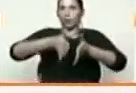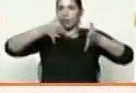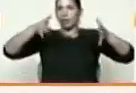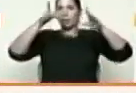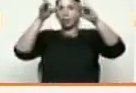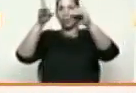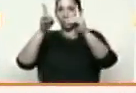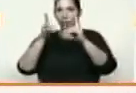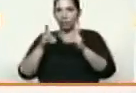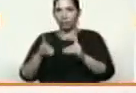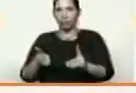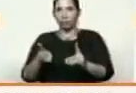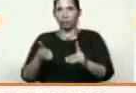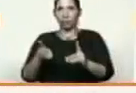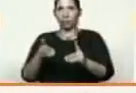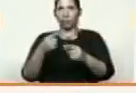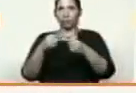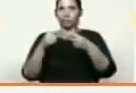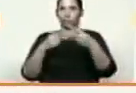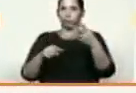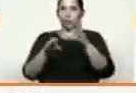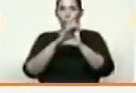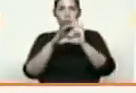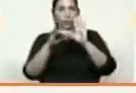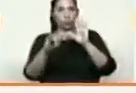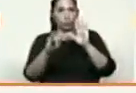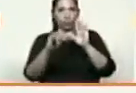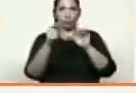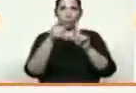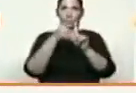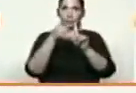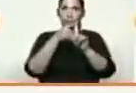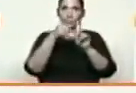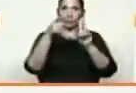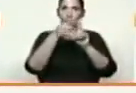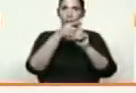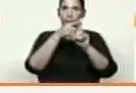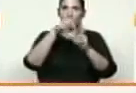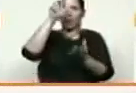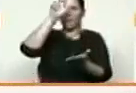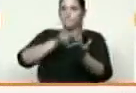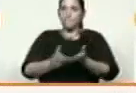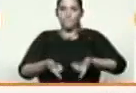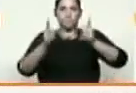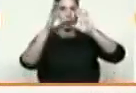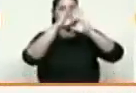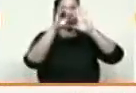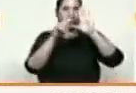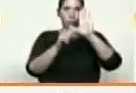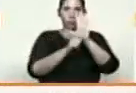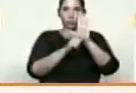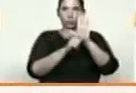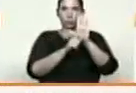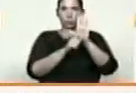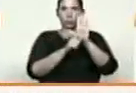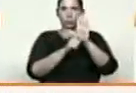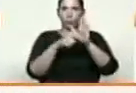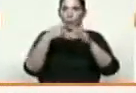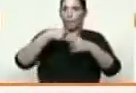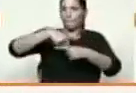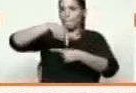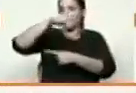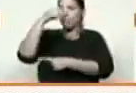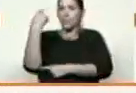decisiones, entre ellas la constituyente y la de aprobar una constitución por primera vez en